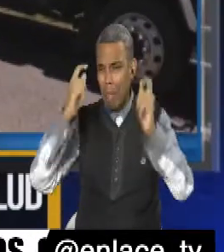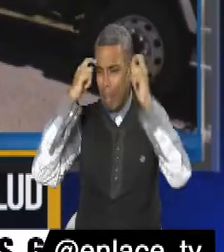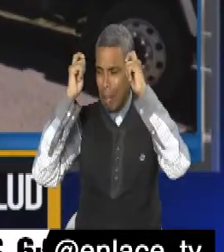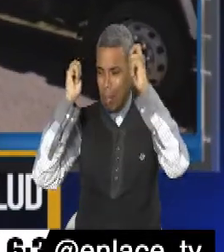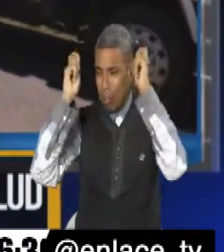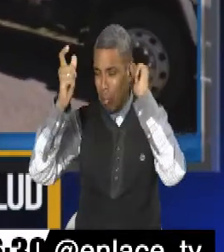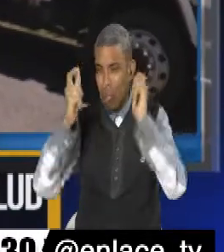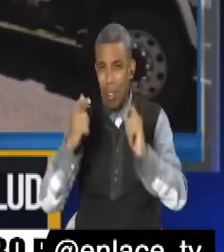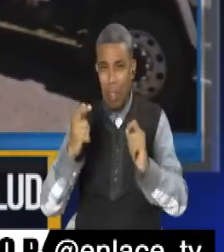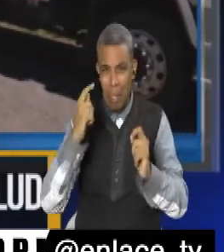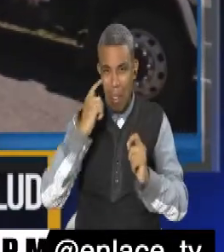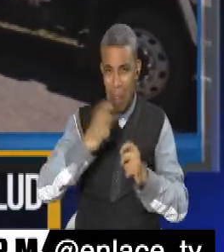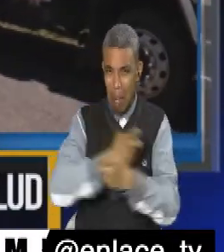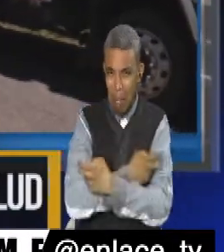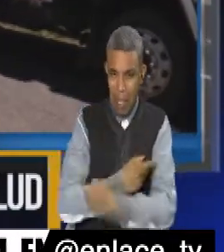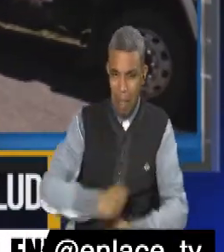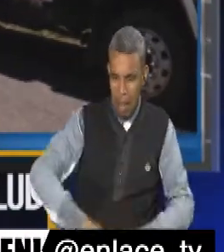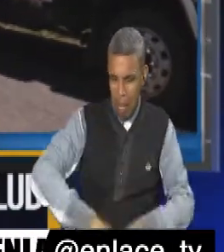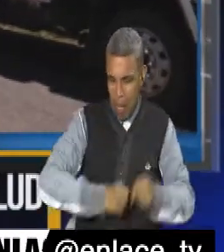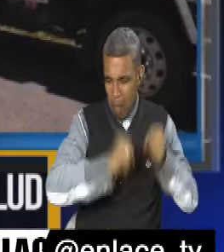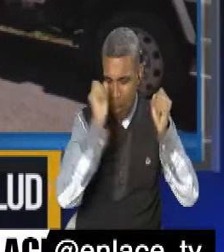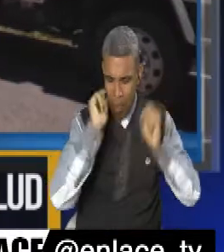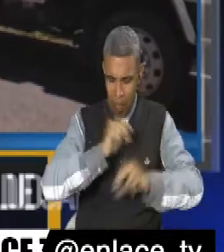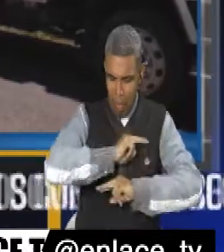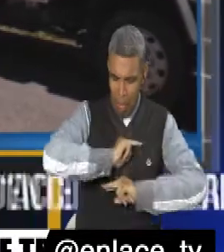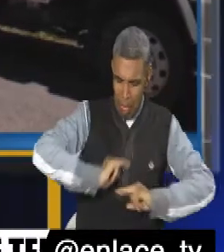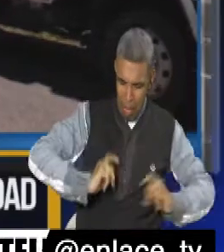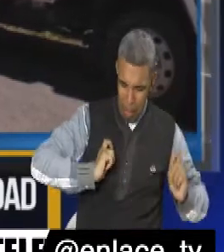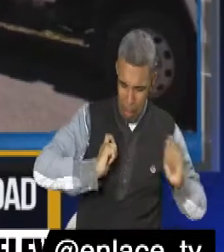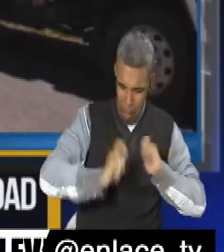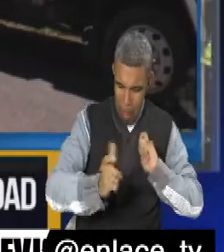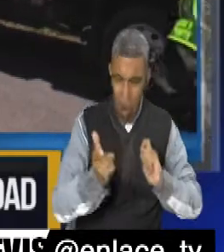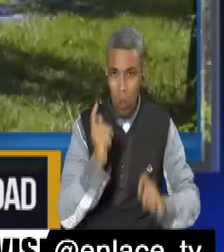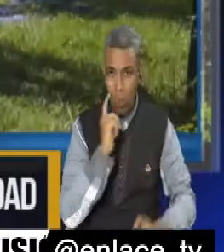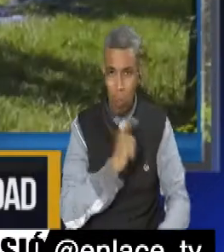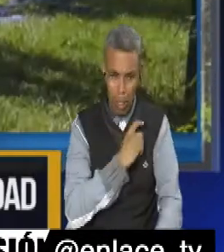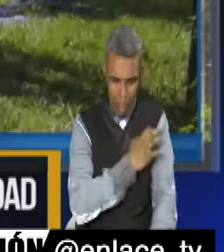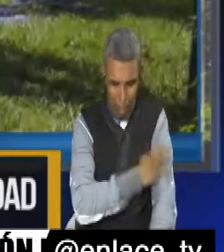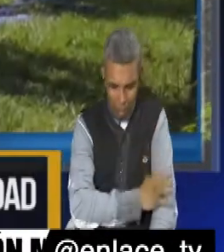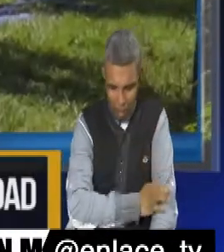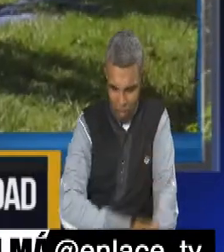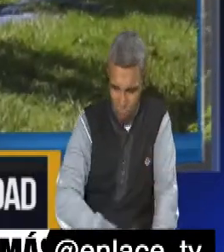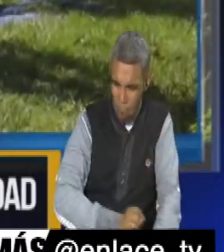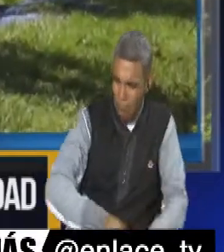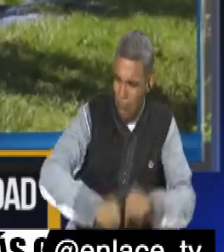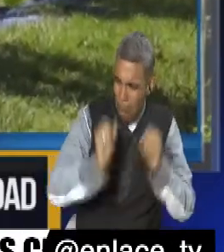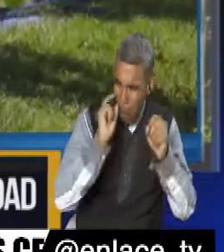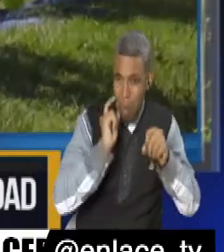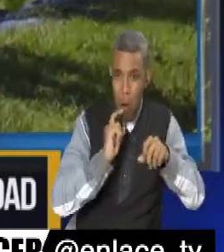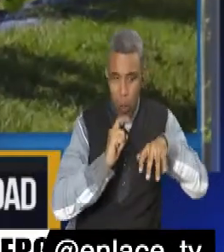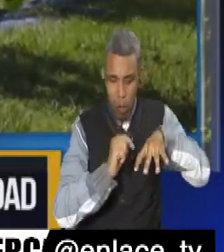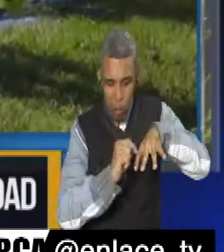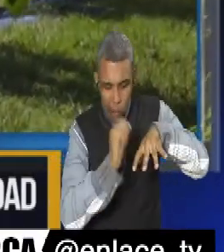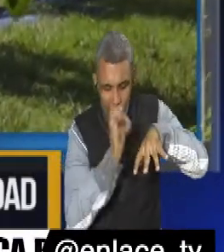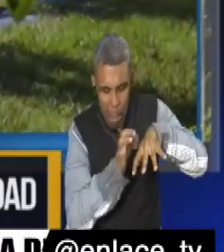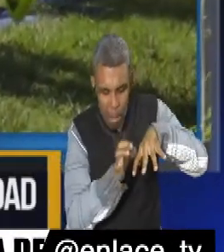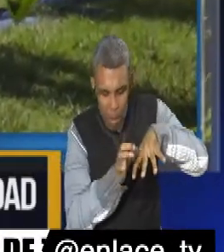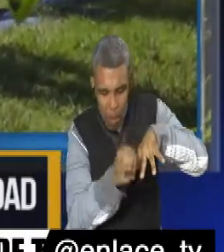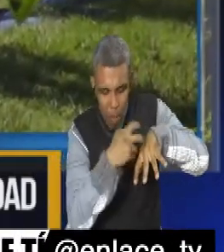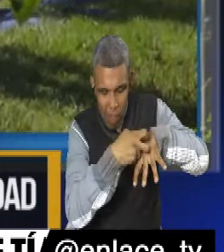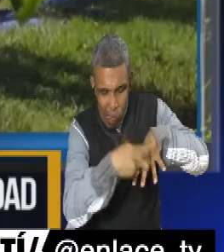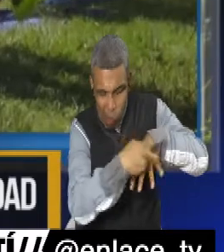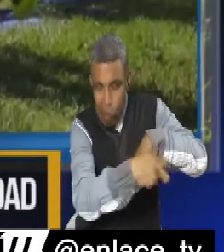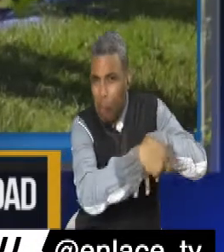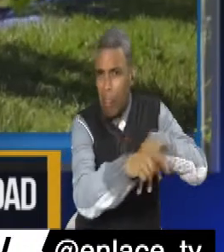politraumatismos, traumas de tórax, de abdomen, fracturas de huesos largos, huesos cortos. Hubo dificultad en los